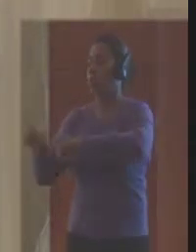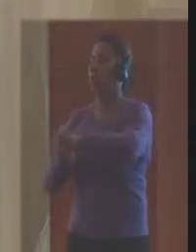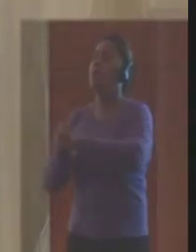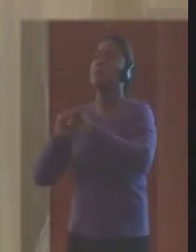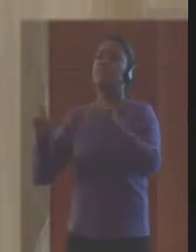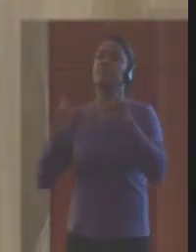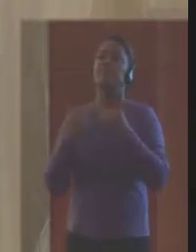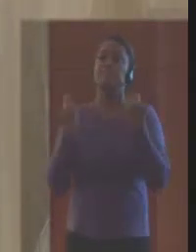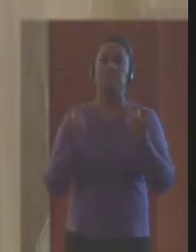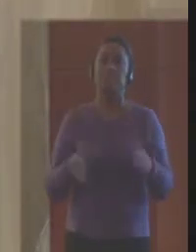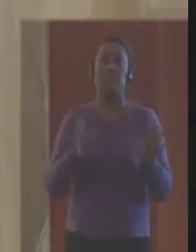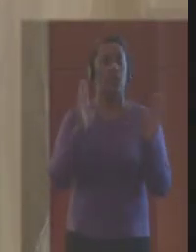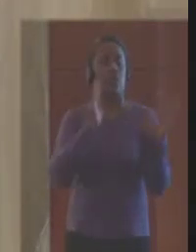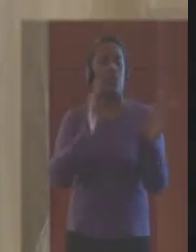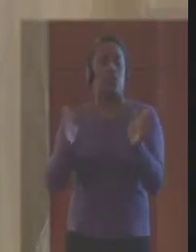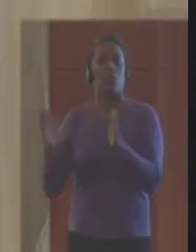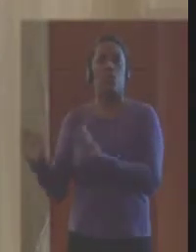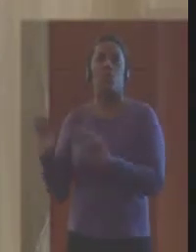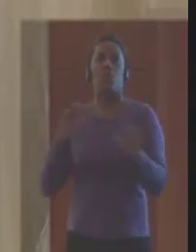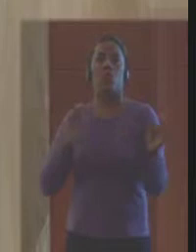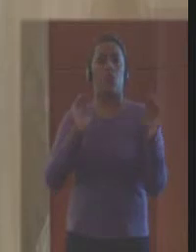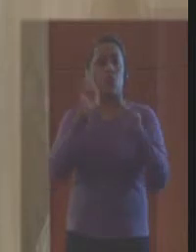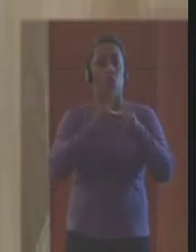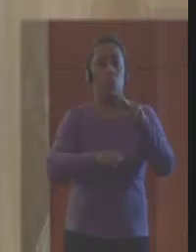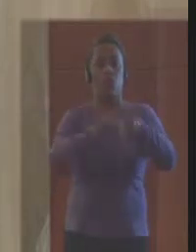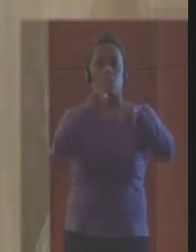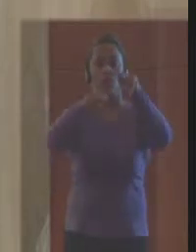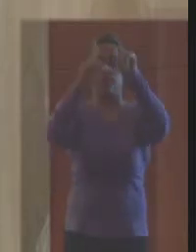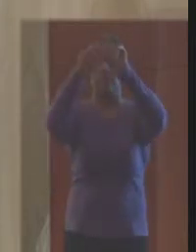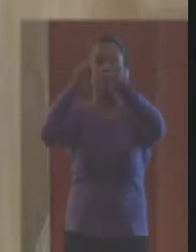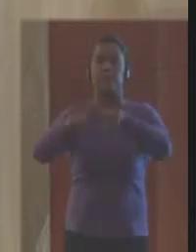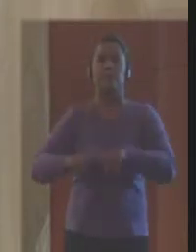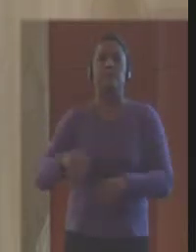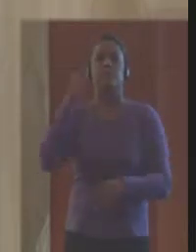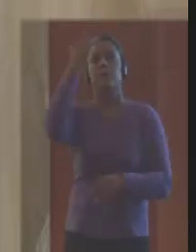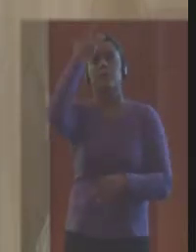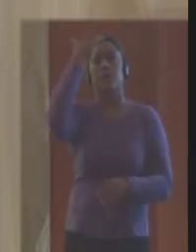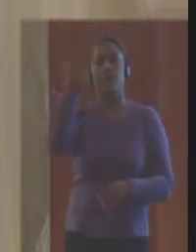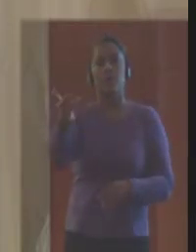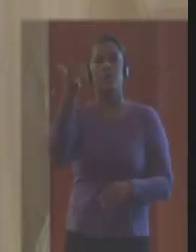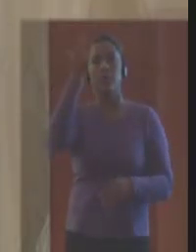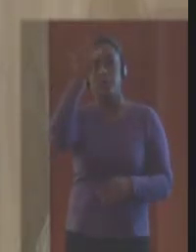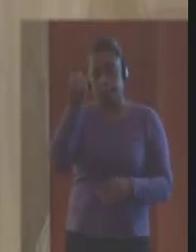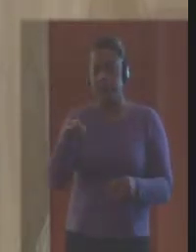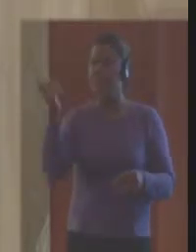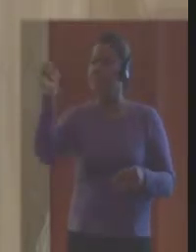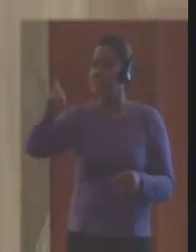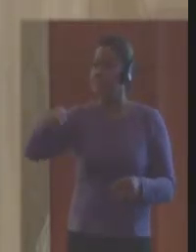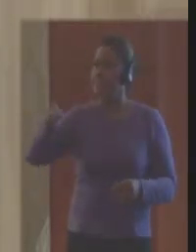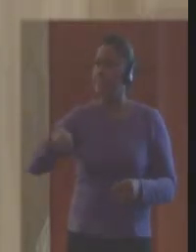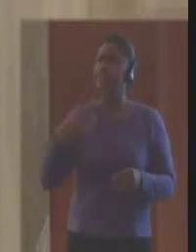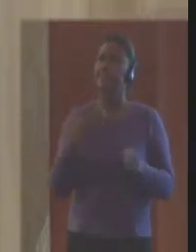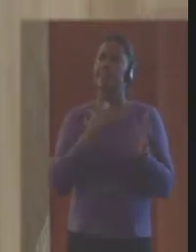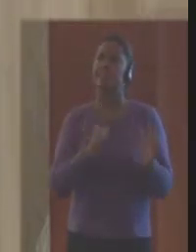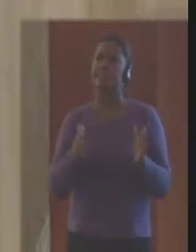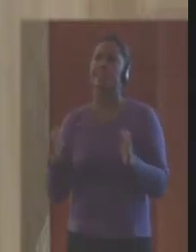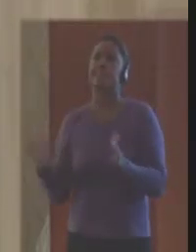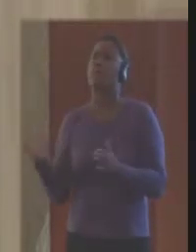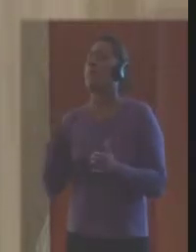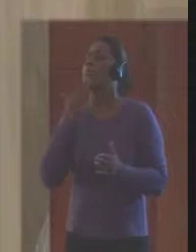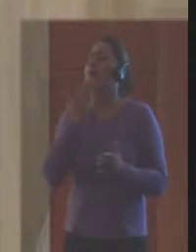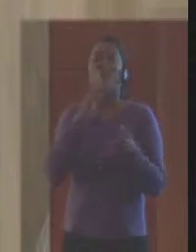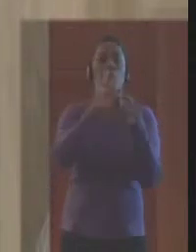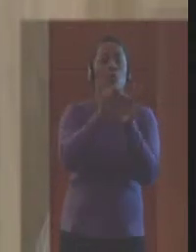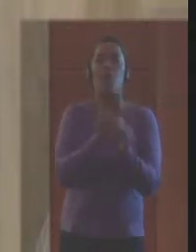alta amenaza construidas, con intervención de reasentamientos, porque acá tenemos que tomar una decisión concreta en el tema de reubicar